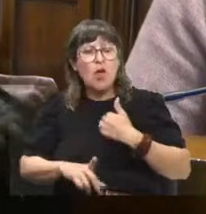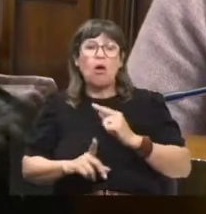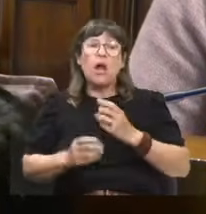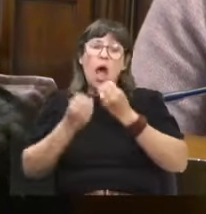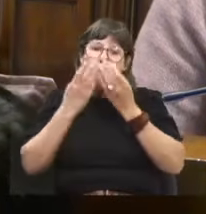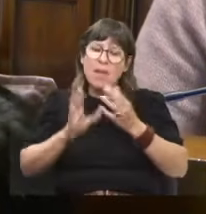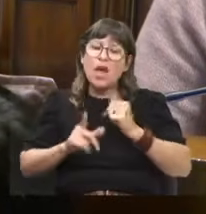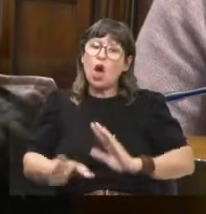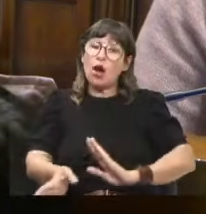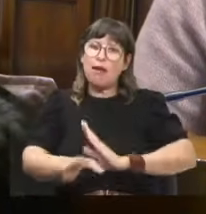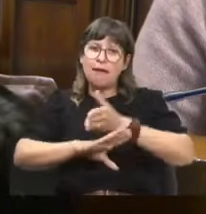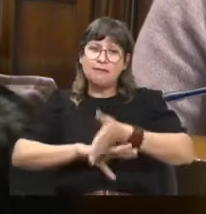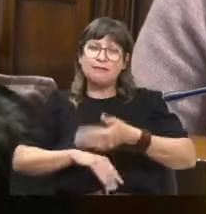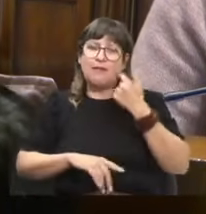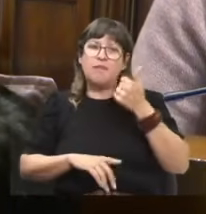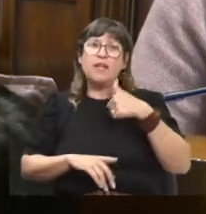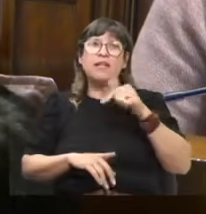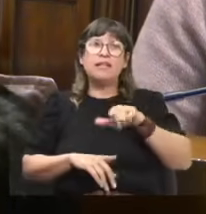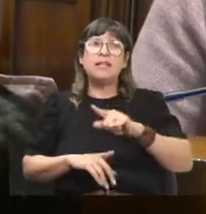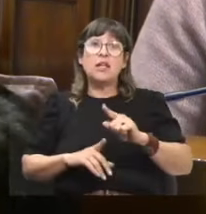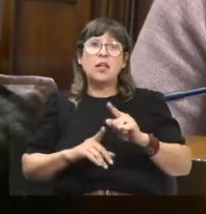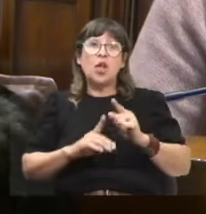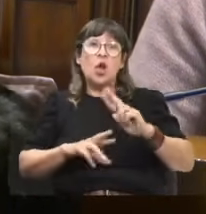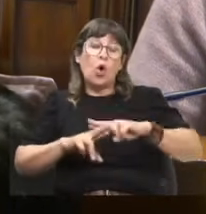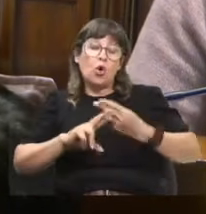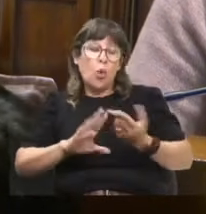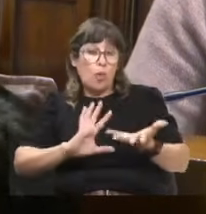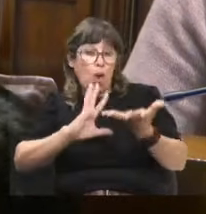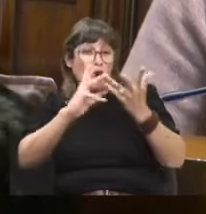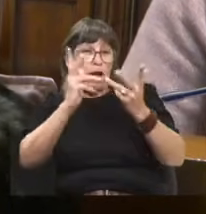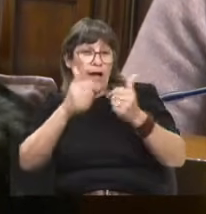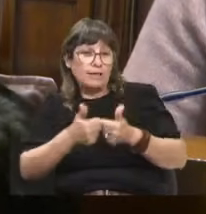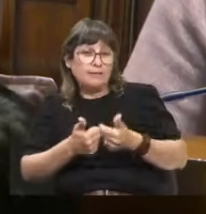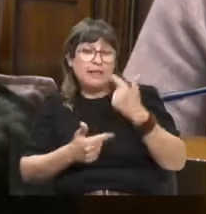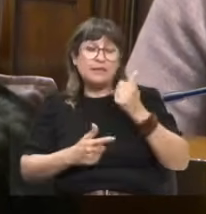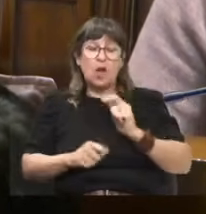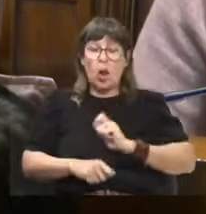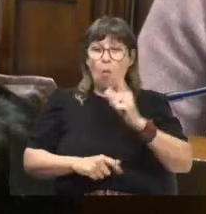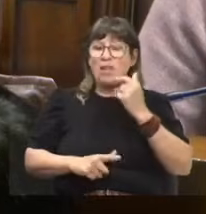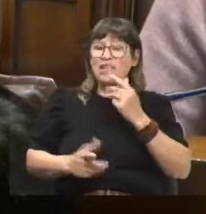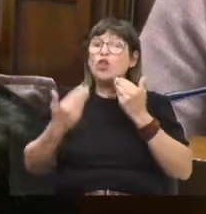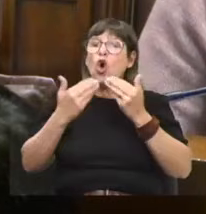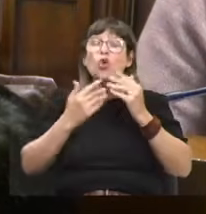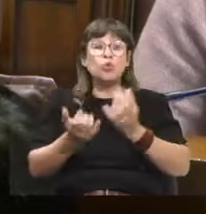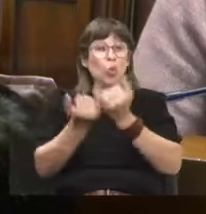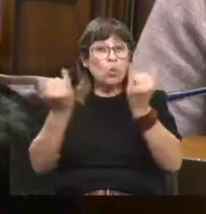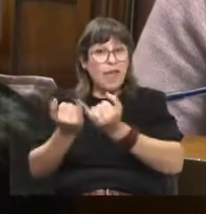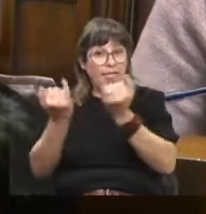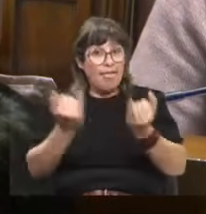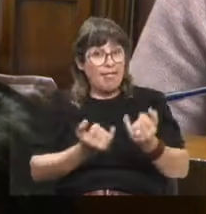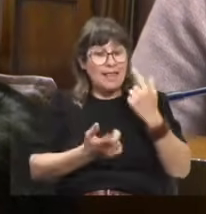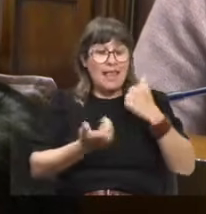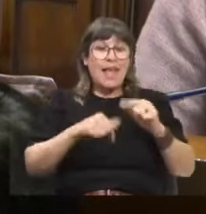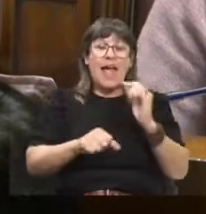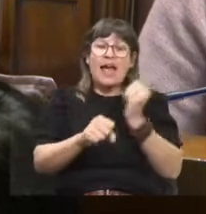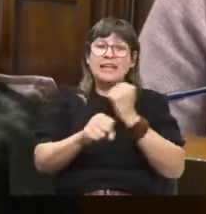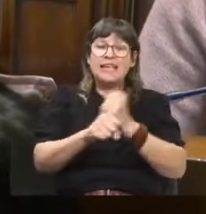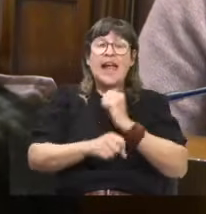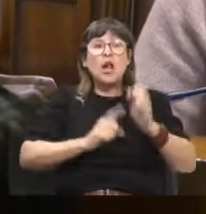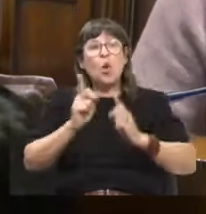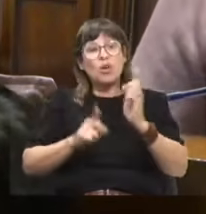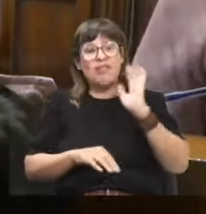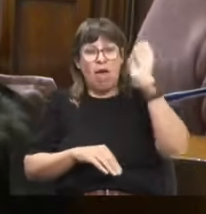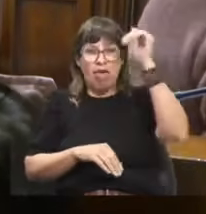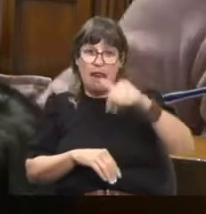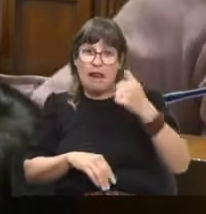la accesibilidad con reorganización, aumentando consultas del día y trabajando con la Universidad de la